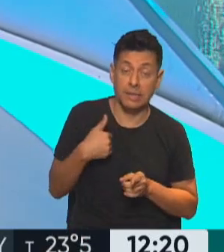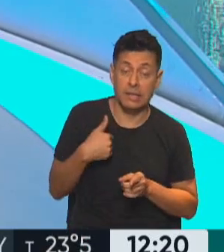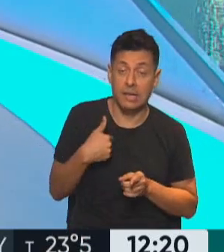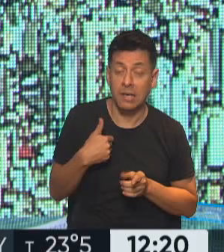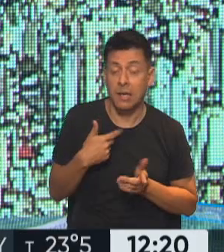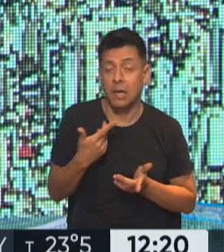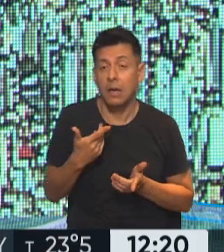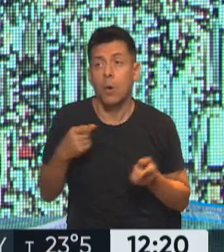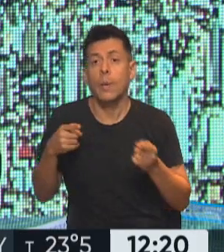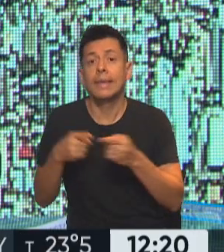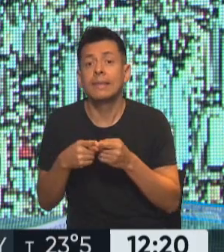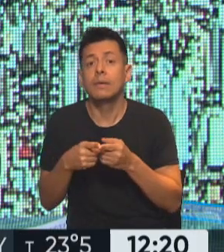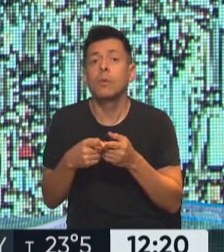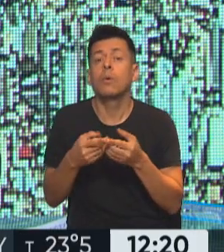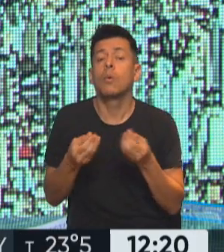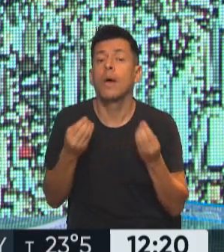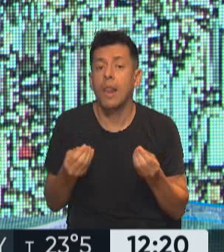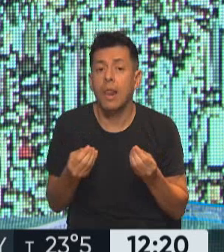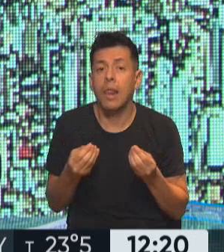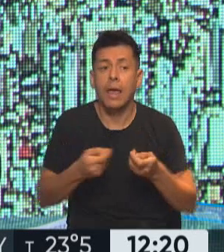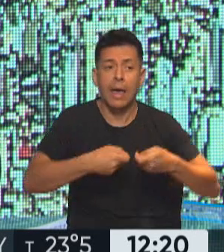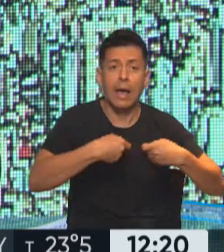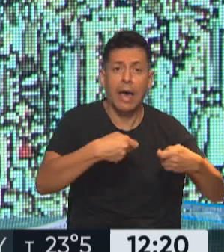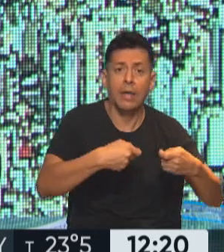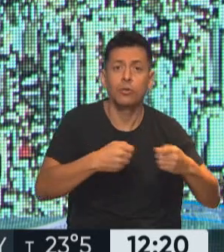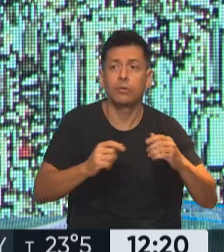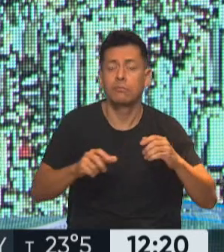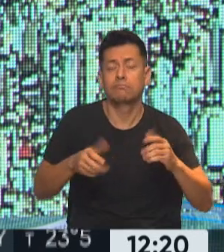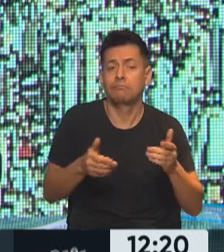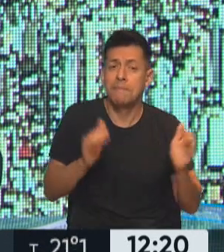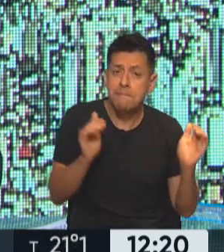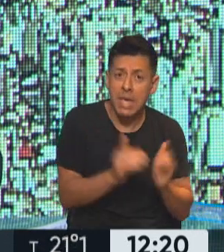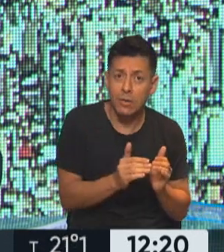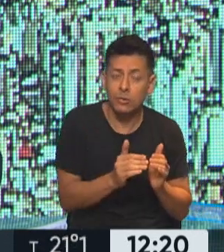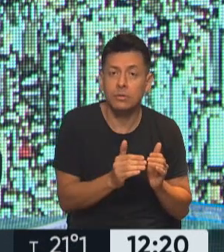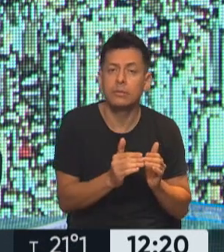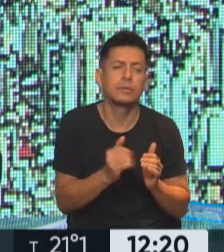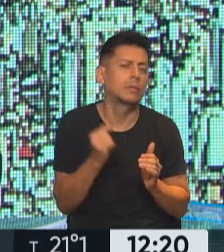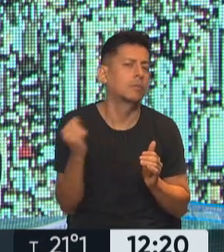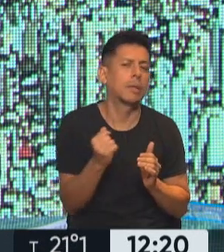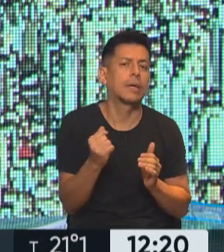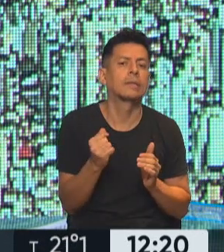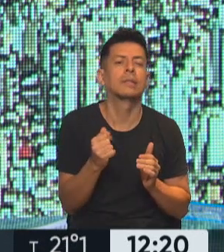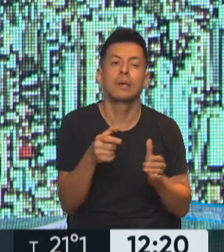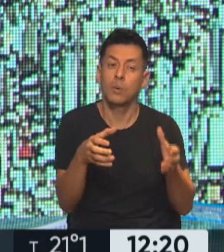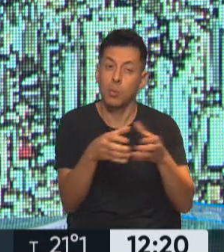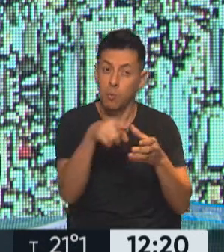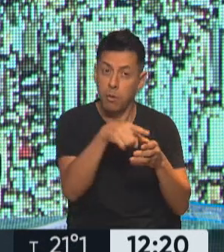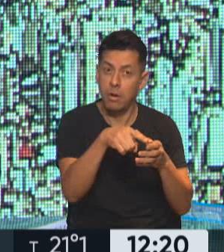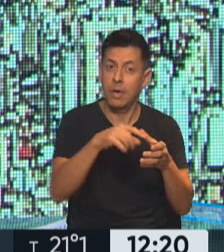un objetivo de bajar el déficit fiscal, claro, qué mejor que ir sobre estos sectores que han tenido